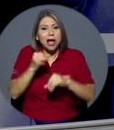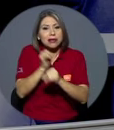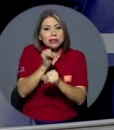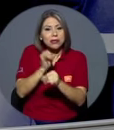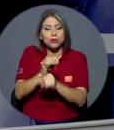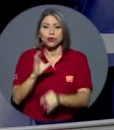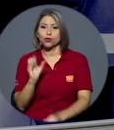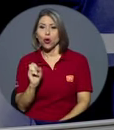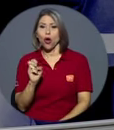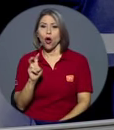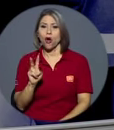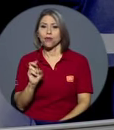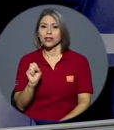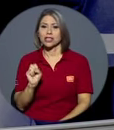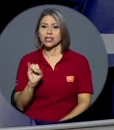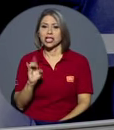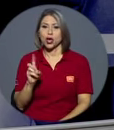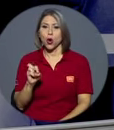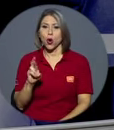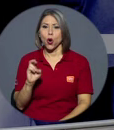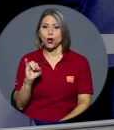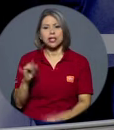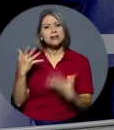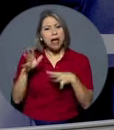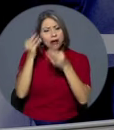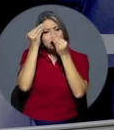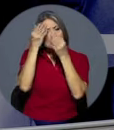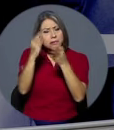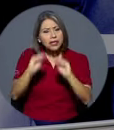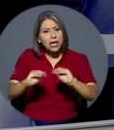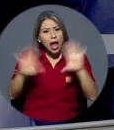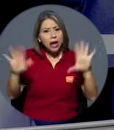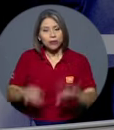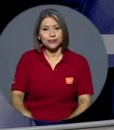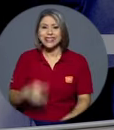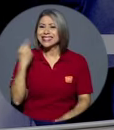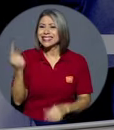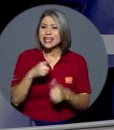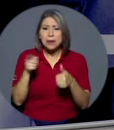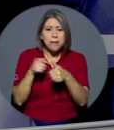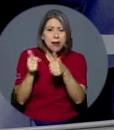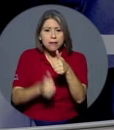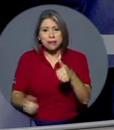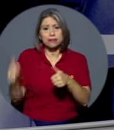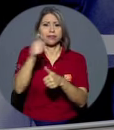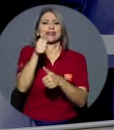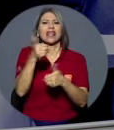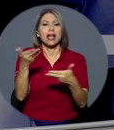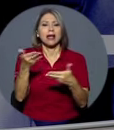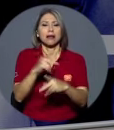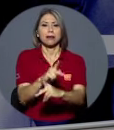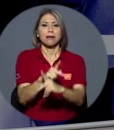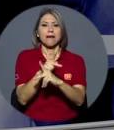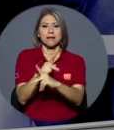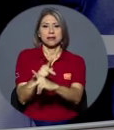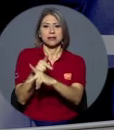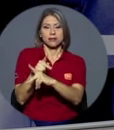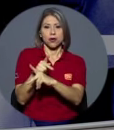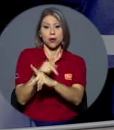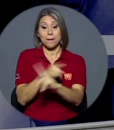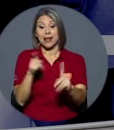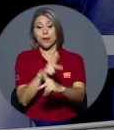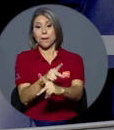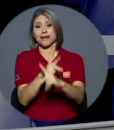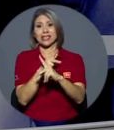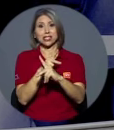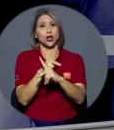del Oxicori, pues es claro. Siempre la prioridad va a ser el tema de la prevención, pero la prevención